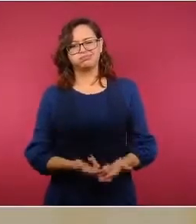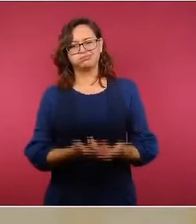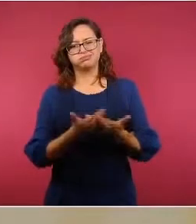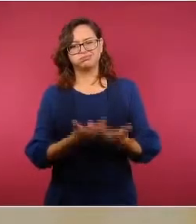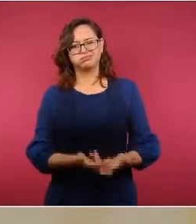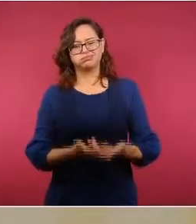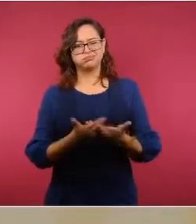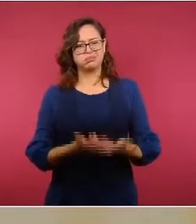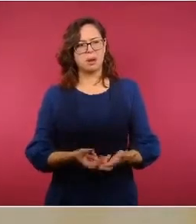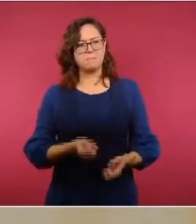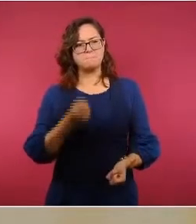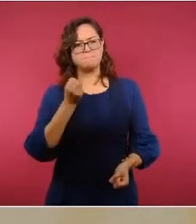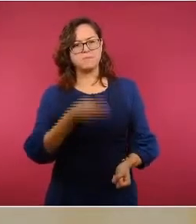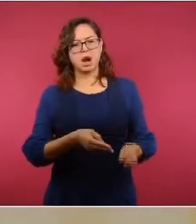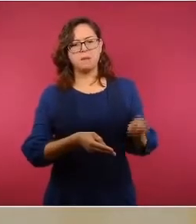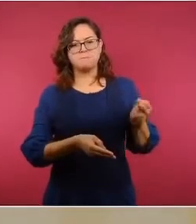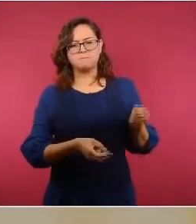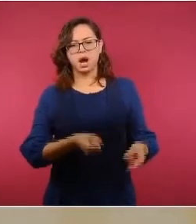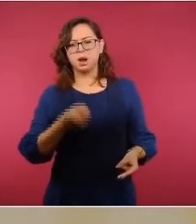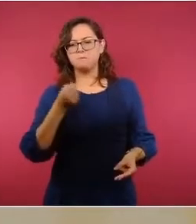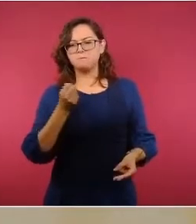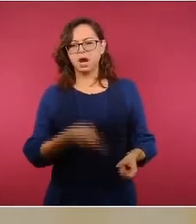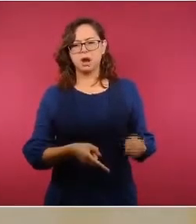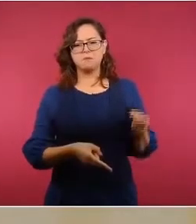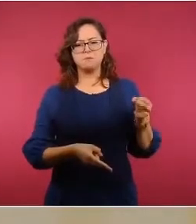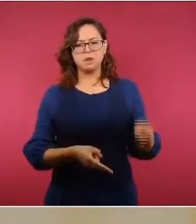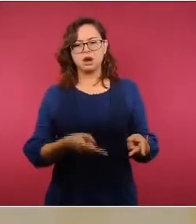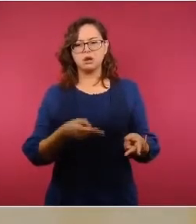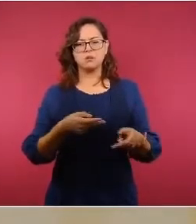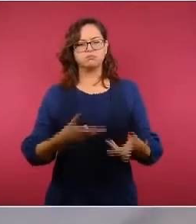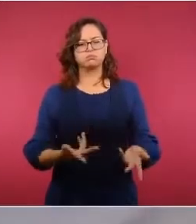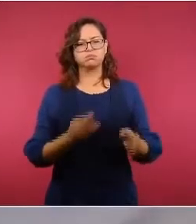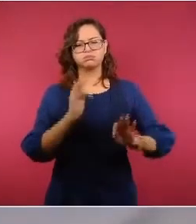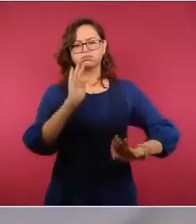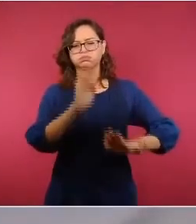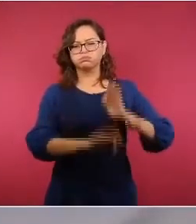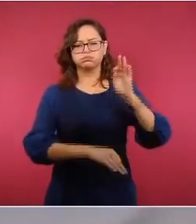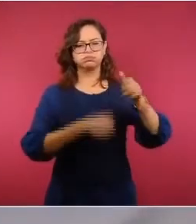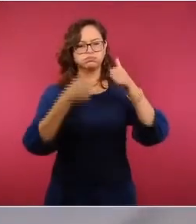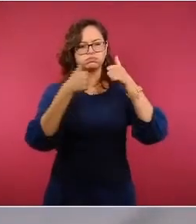de privilegios, de atenciones.